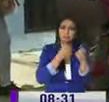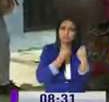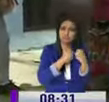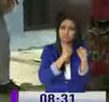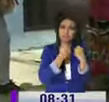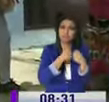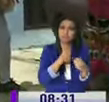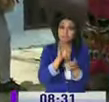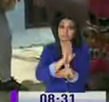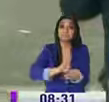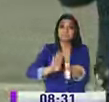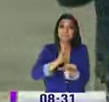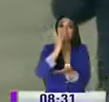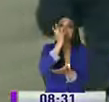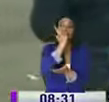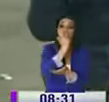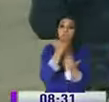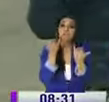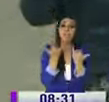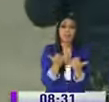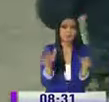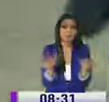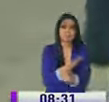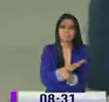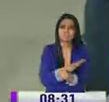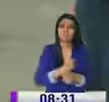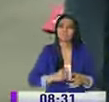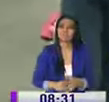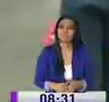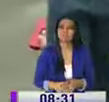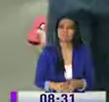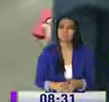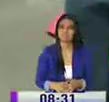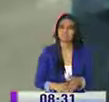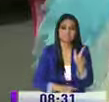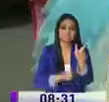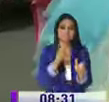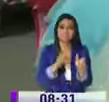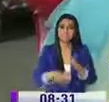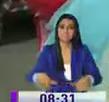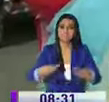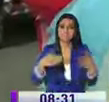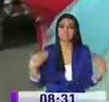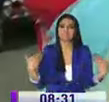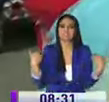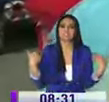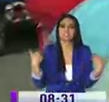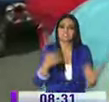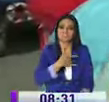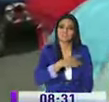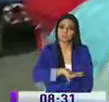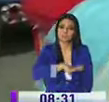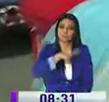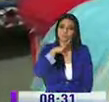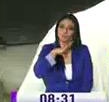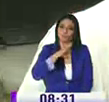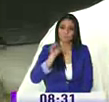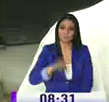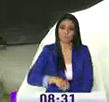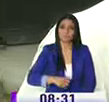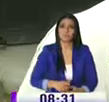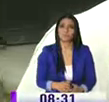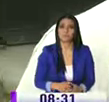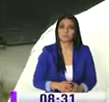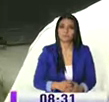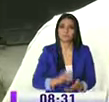lograr un barrio que cuenta con todo y para todos haciendo que sus moradores se sientan orgullosos de su sector tenemos